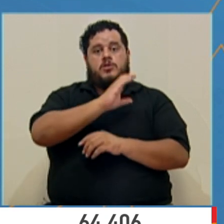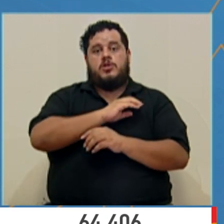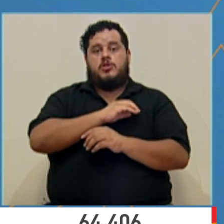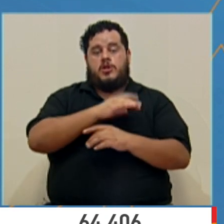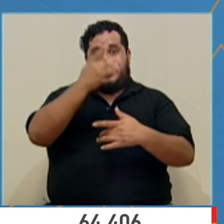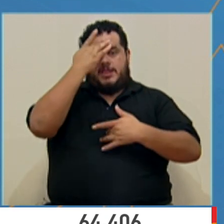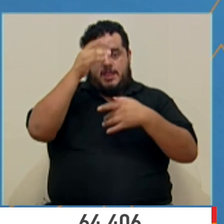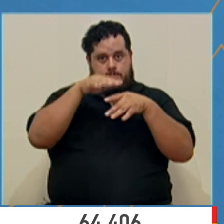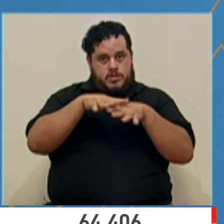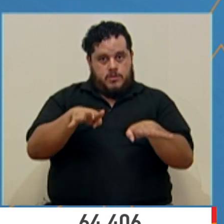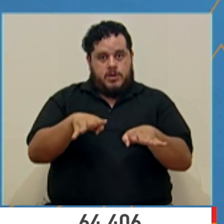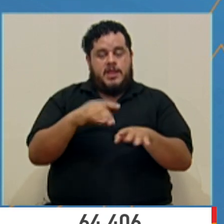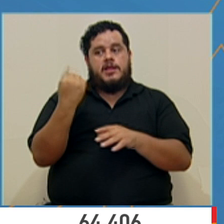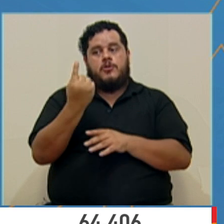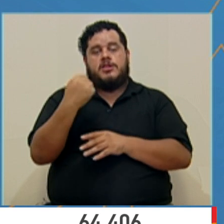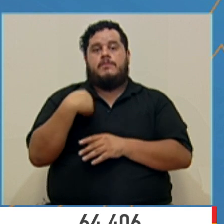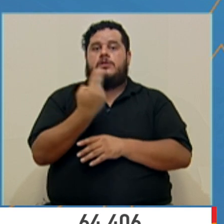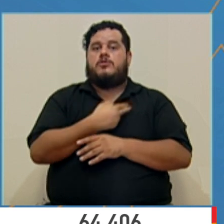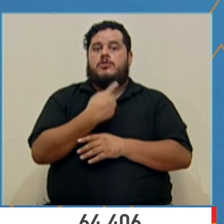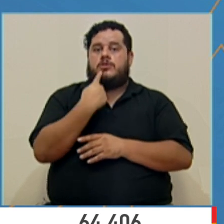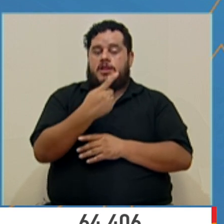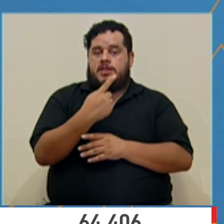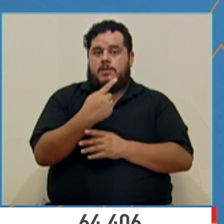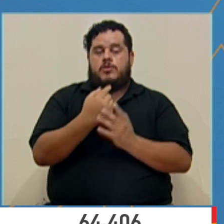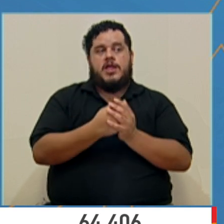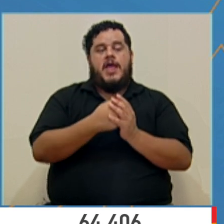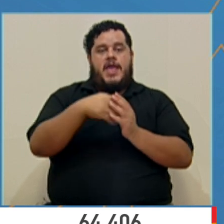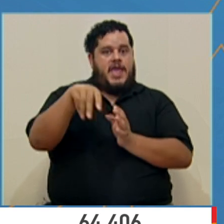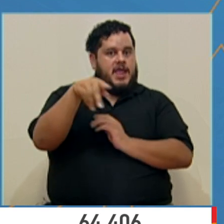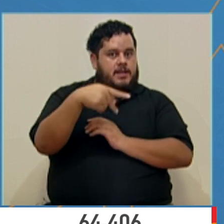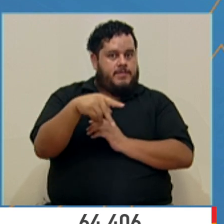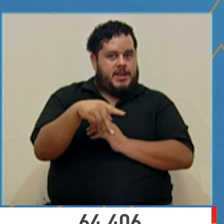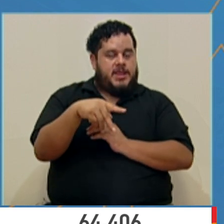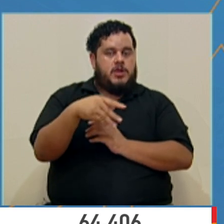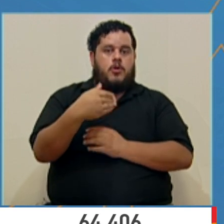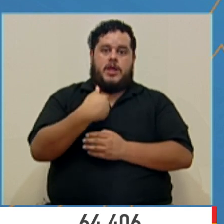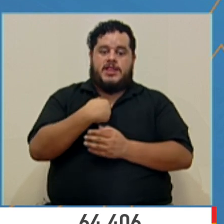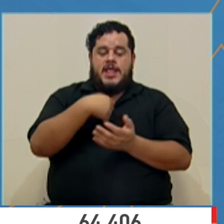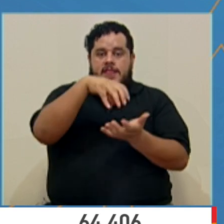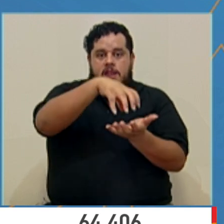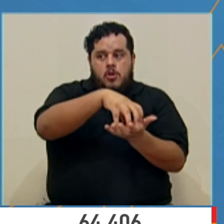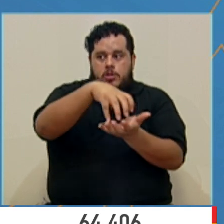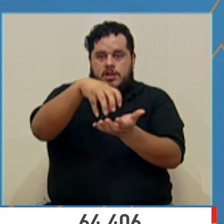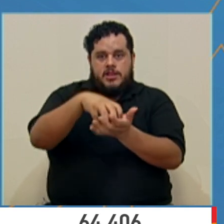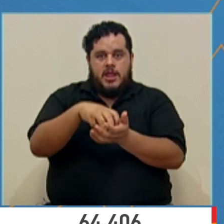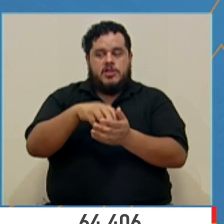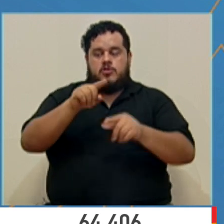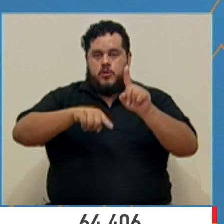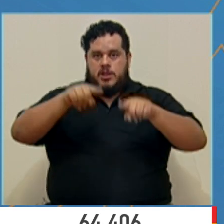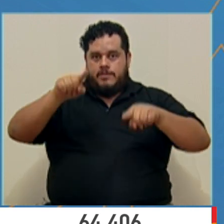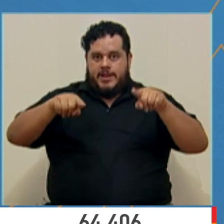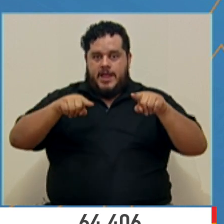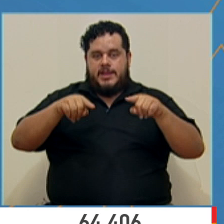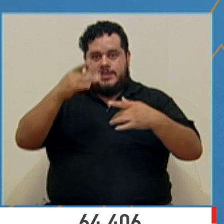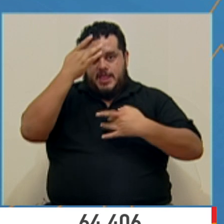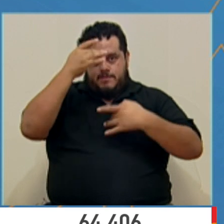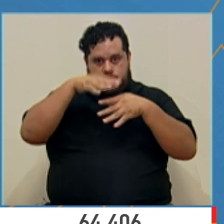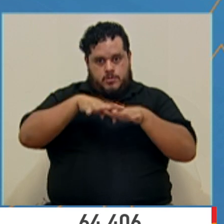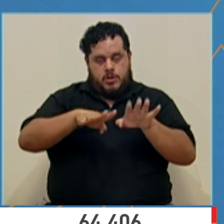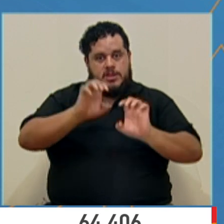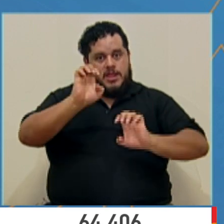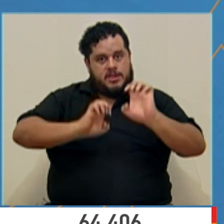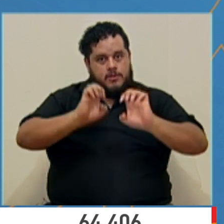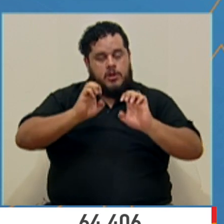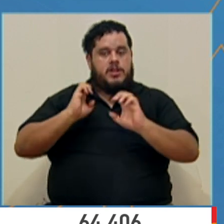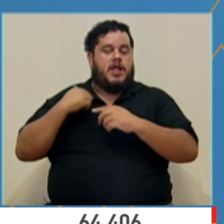que siempre mencionamos que es el índice de riesgo cantonal, que son las variables epidemiológicas con las que se evalúa